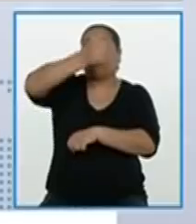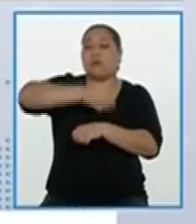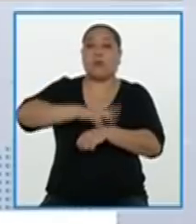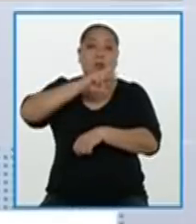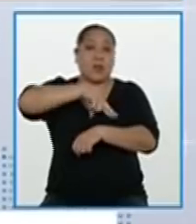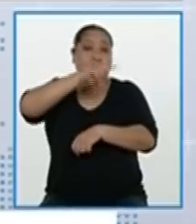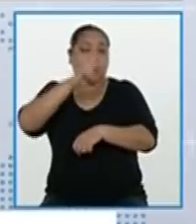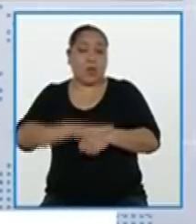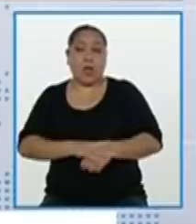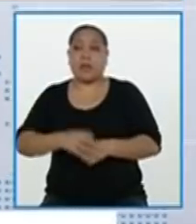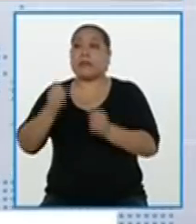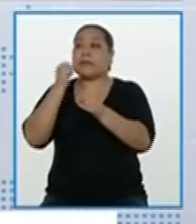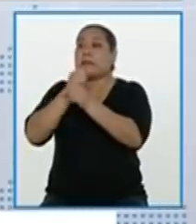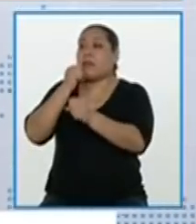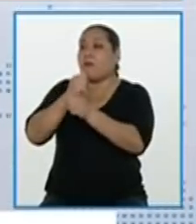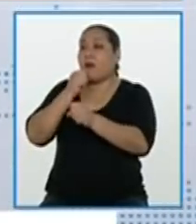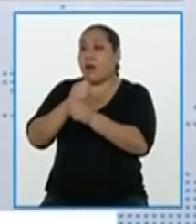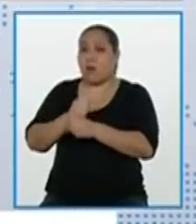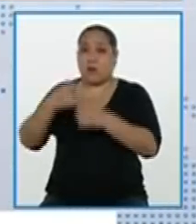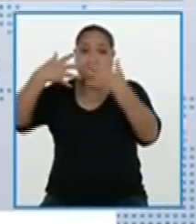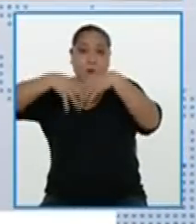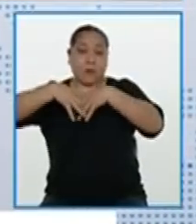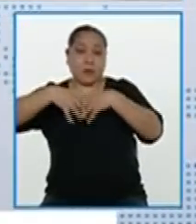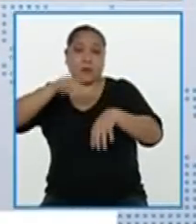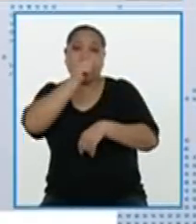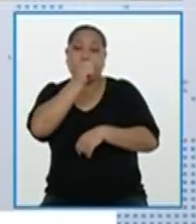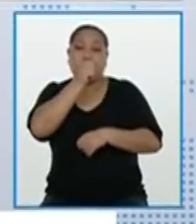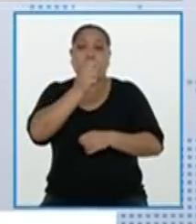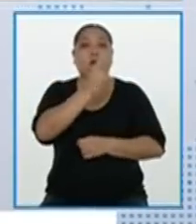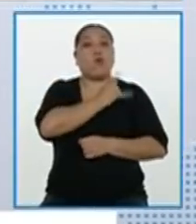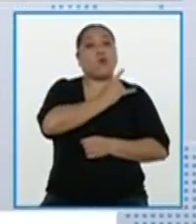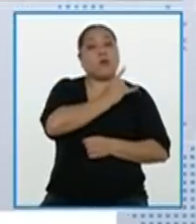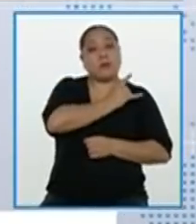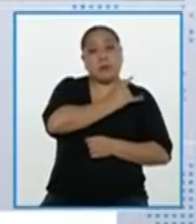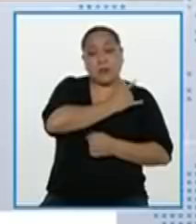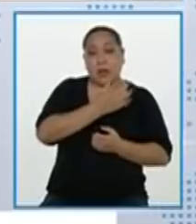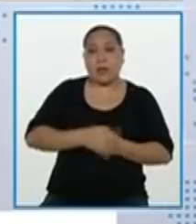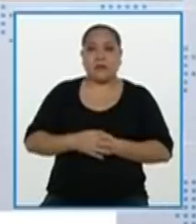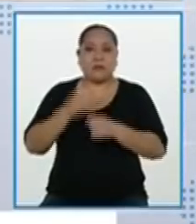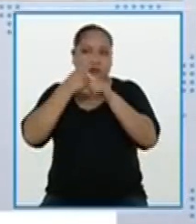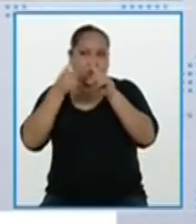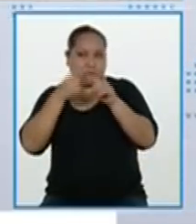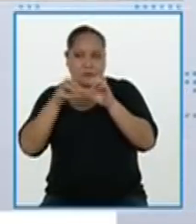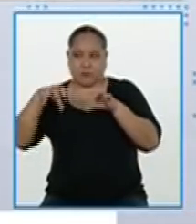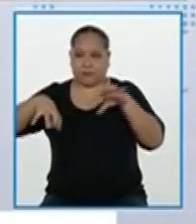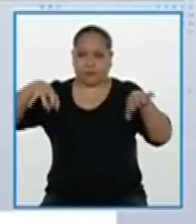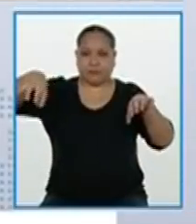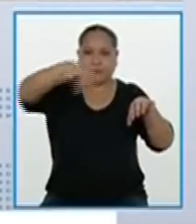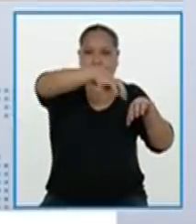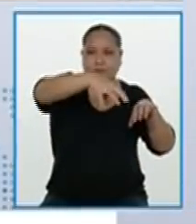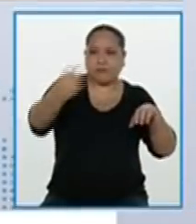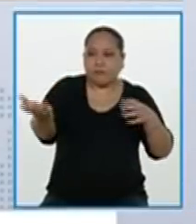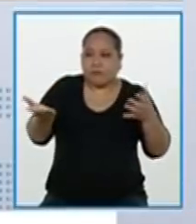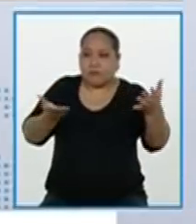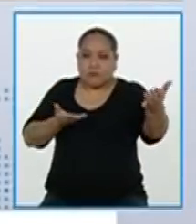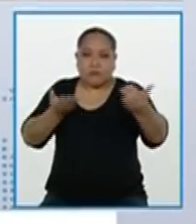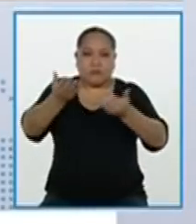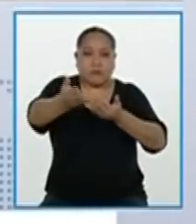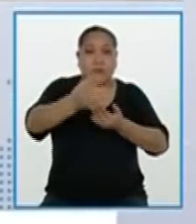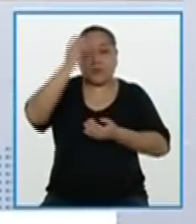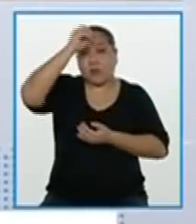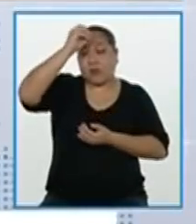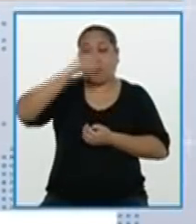tomar las lecciones que podemos aprender de nuestra propia experiencia en la fase 1,